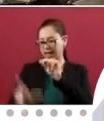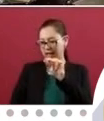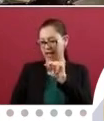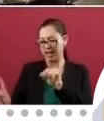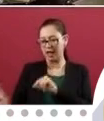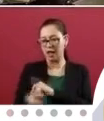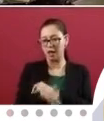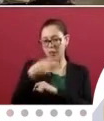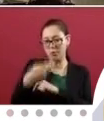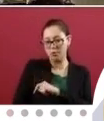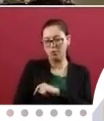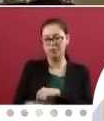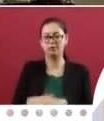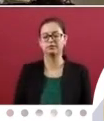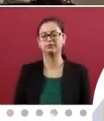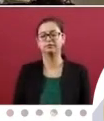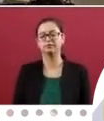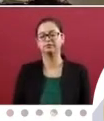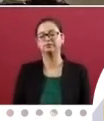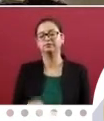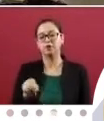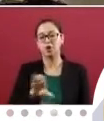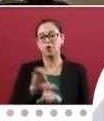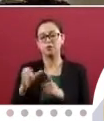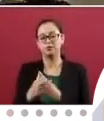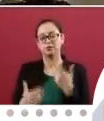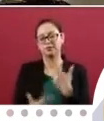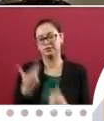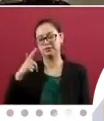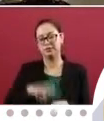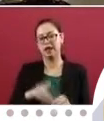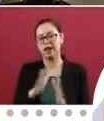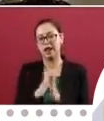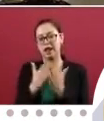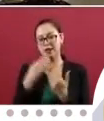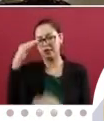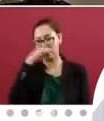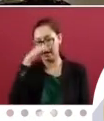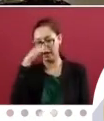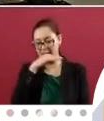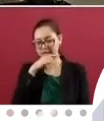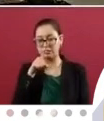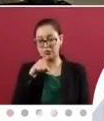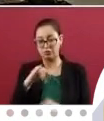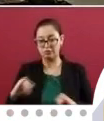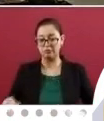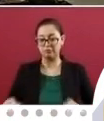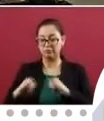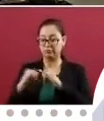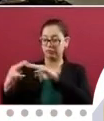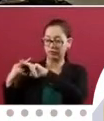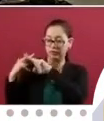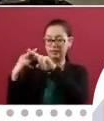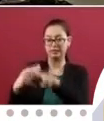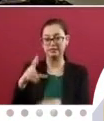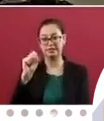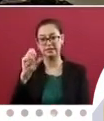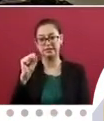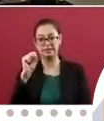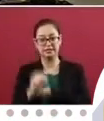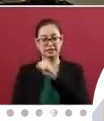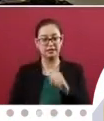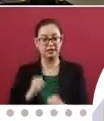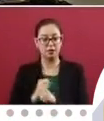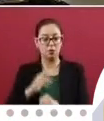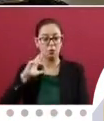para la impresión. Y pues ya estamos a mayo casi. Y cuando en otros años, en años anteriores, para